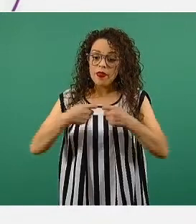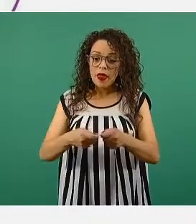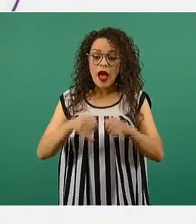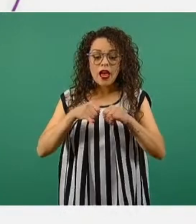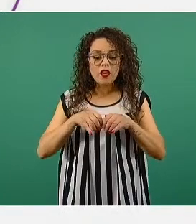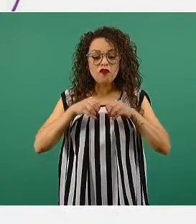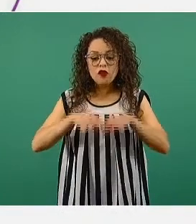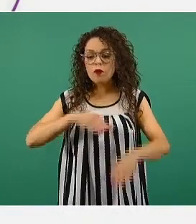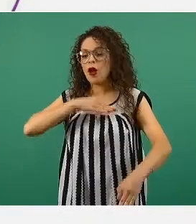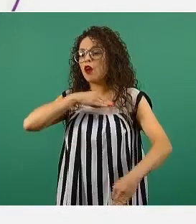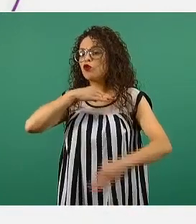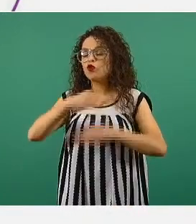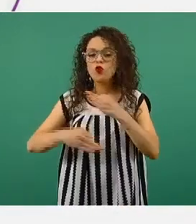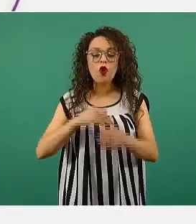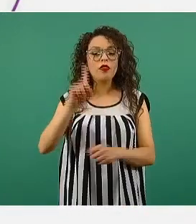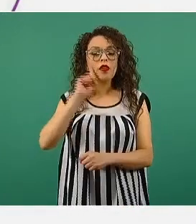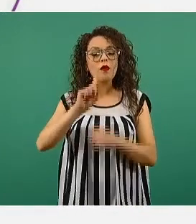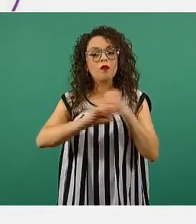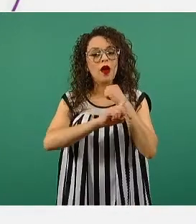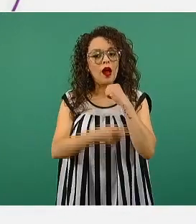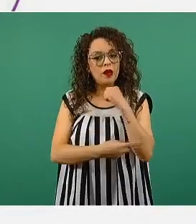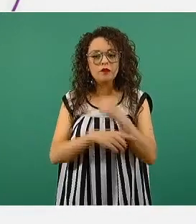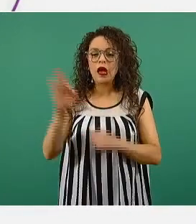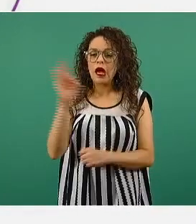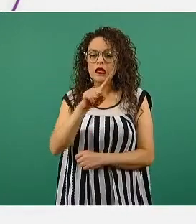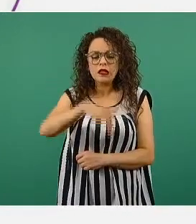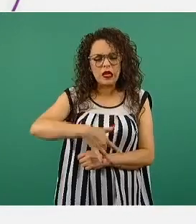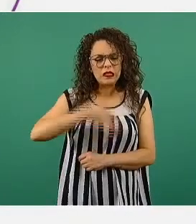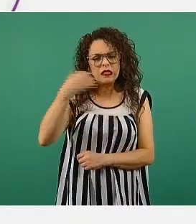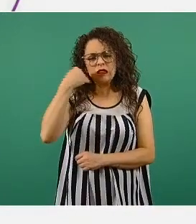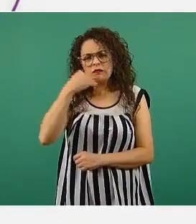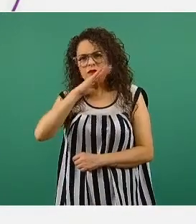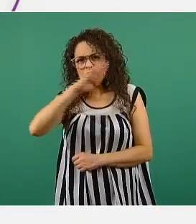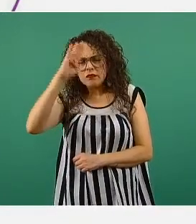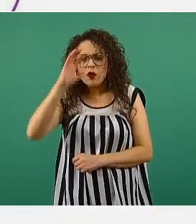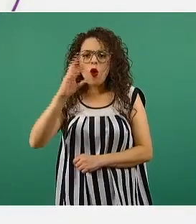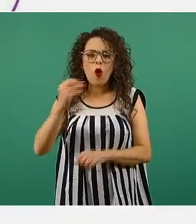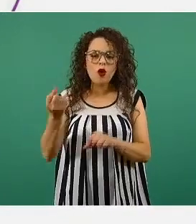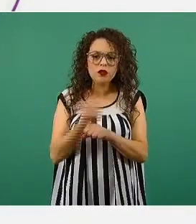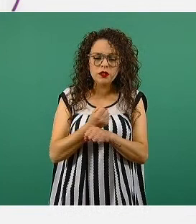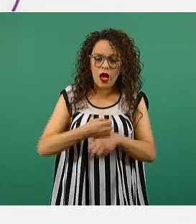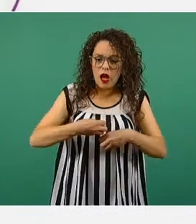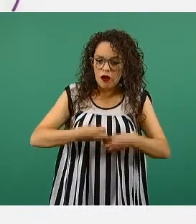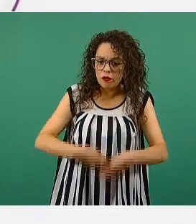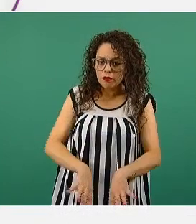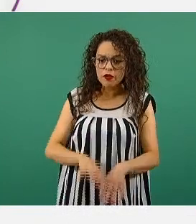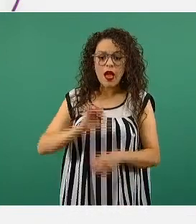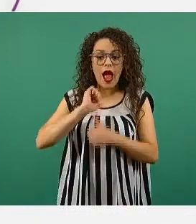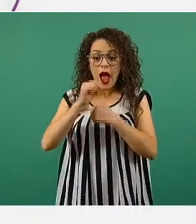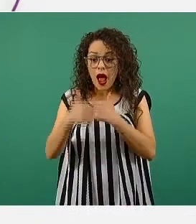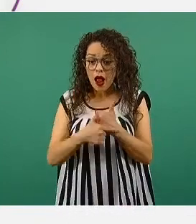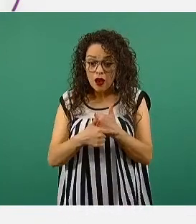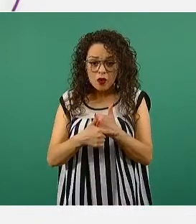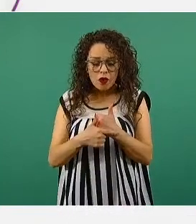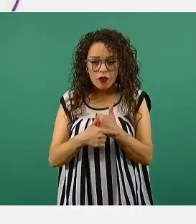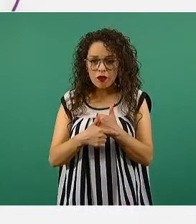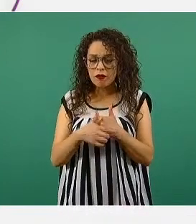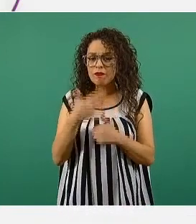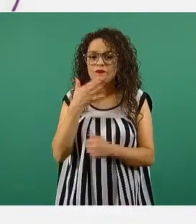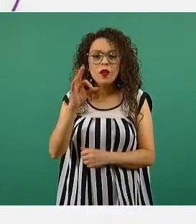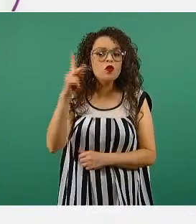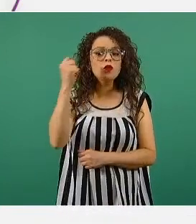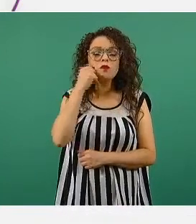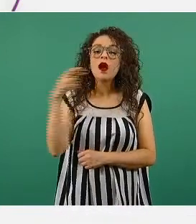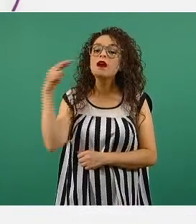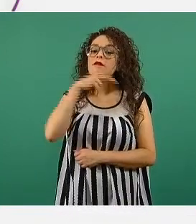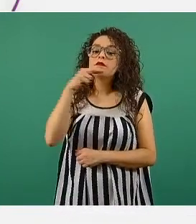embarazada de lo que puede tener, y decir, si usted presenta fiebre, si tiene una hemorragia, lo que sea, inmediatamente tener un centro